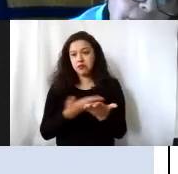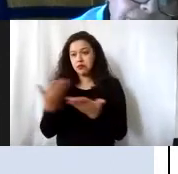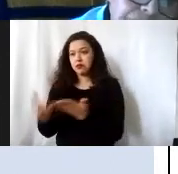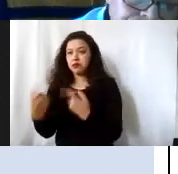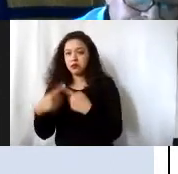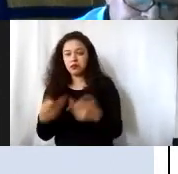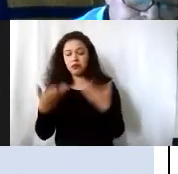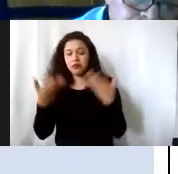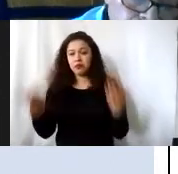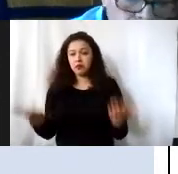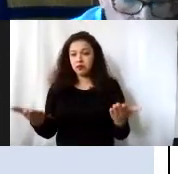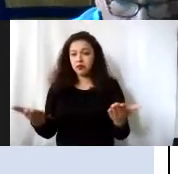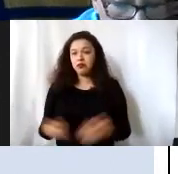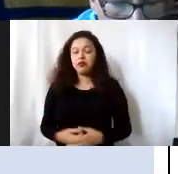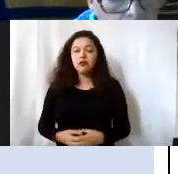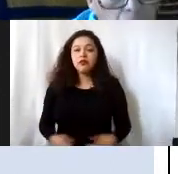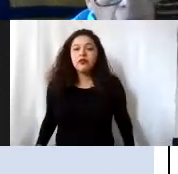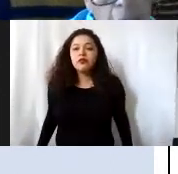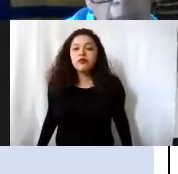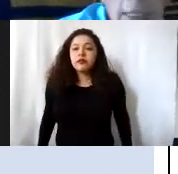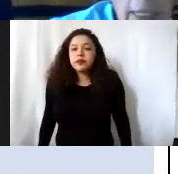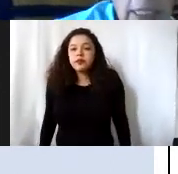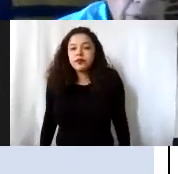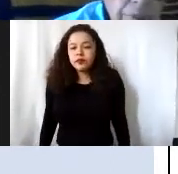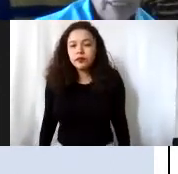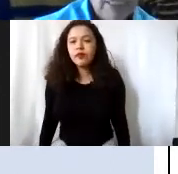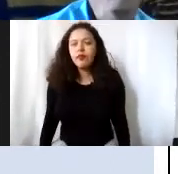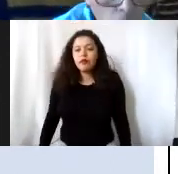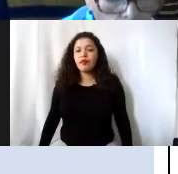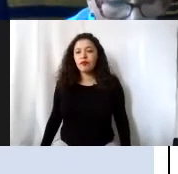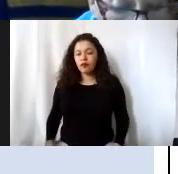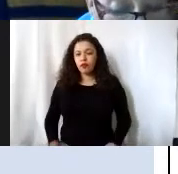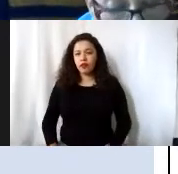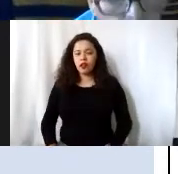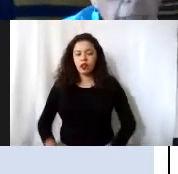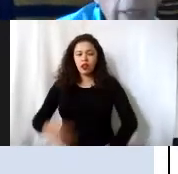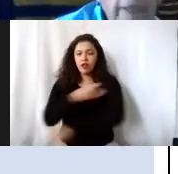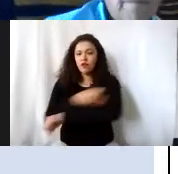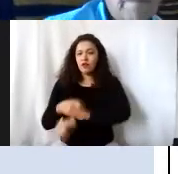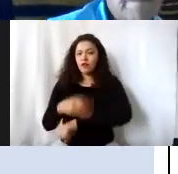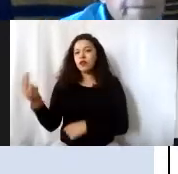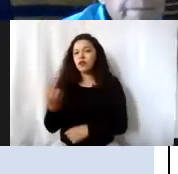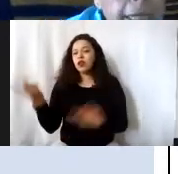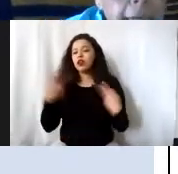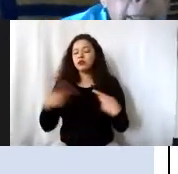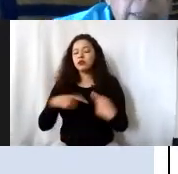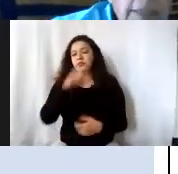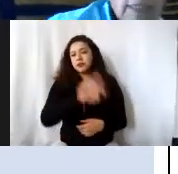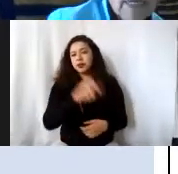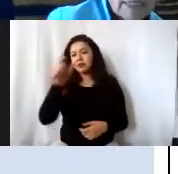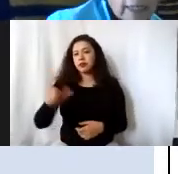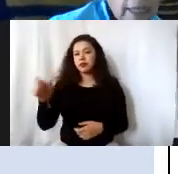distintas que requieren las familias o los sujetos. María